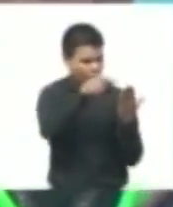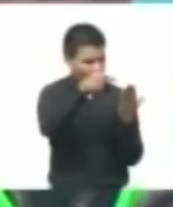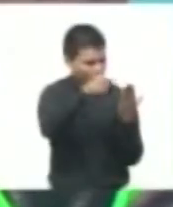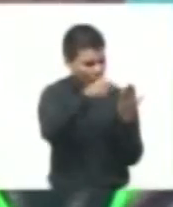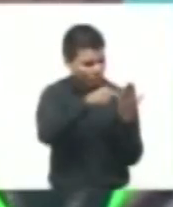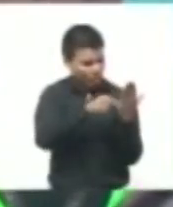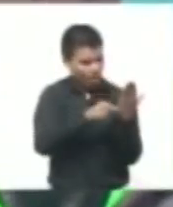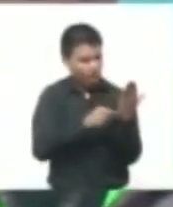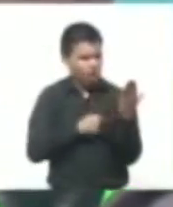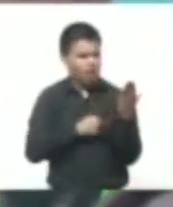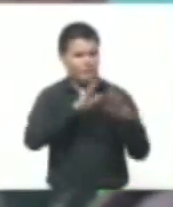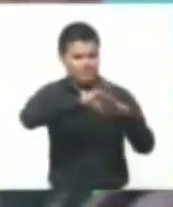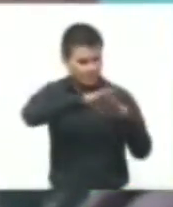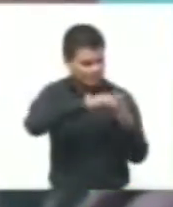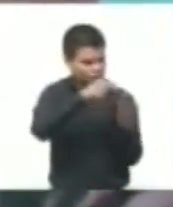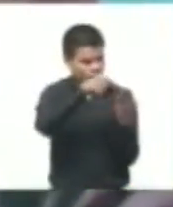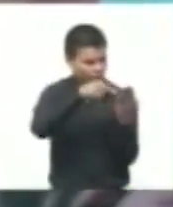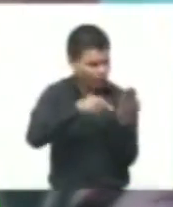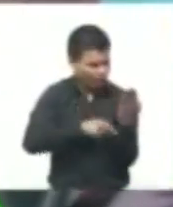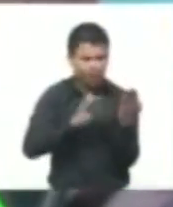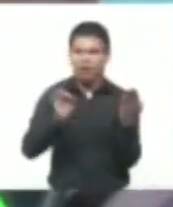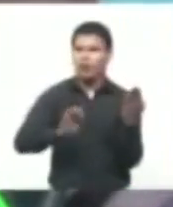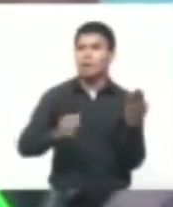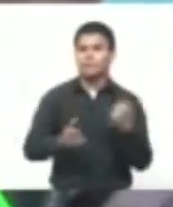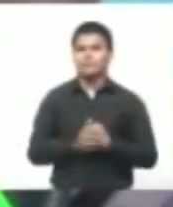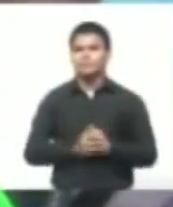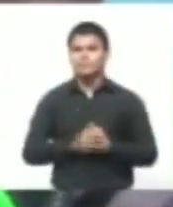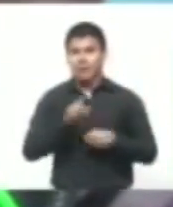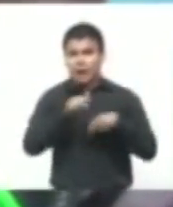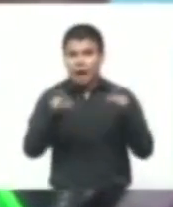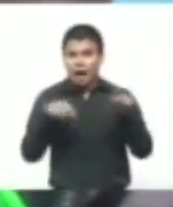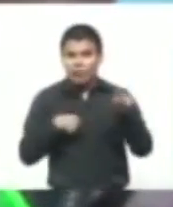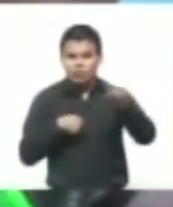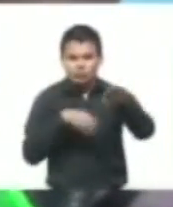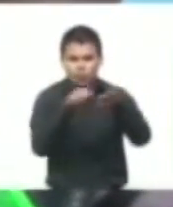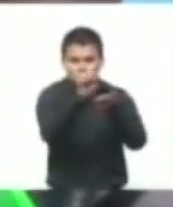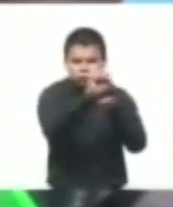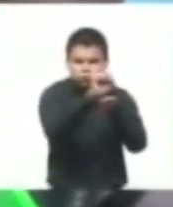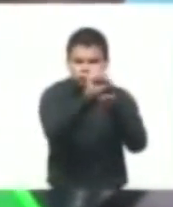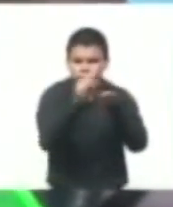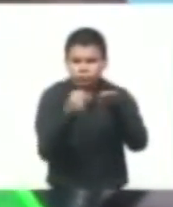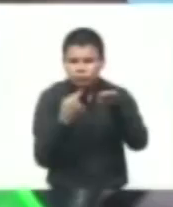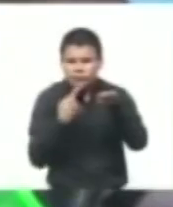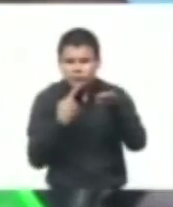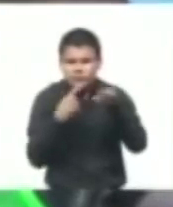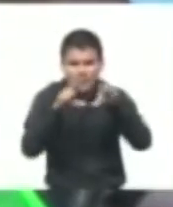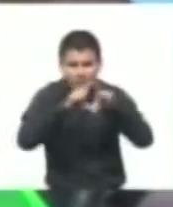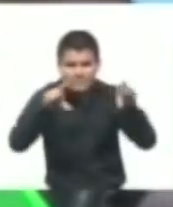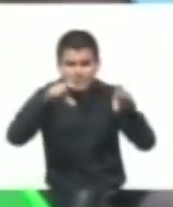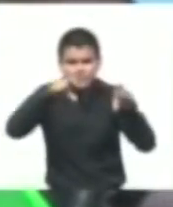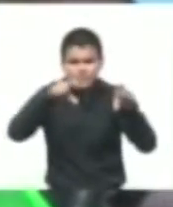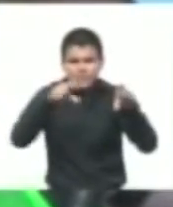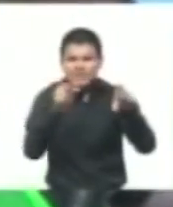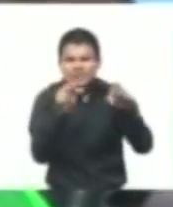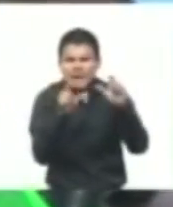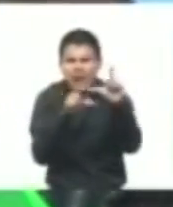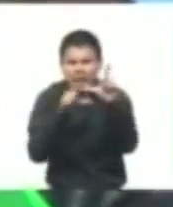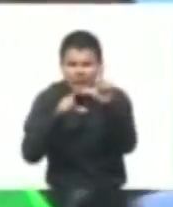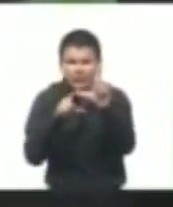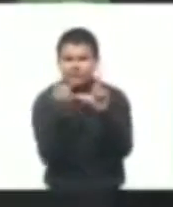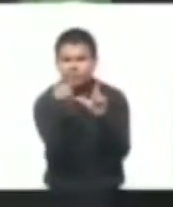algunos de estos vehículos también habían sido manipulados sus sistemas de identificación y no tenían la debida